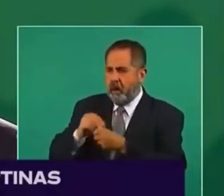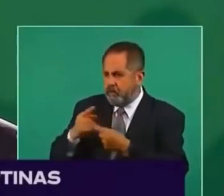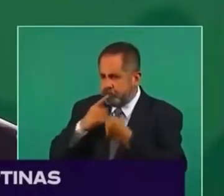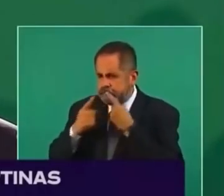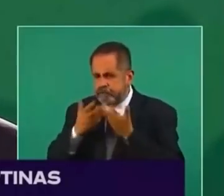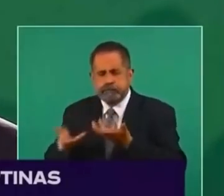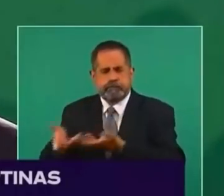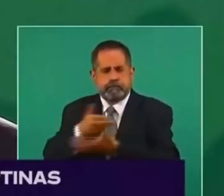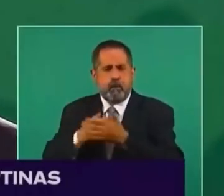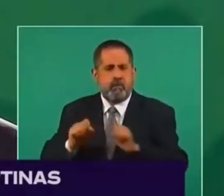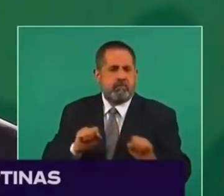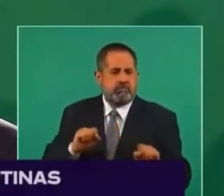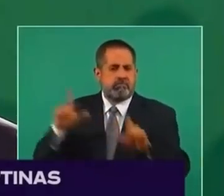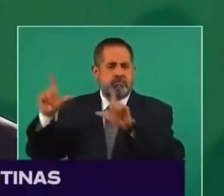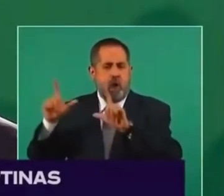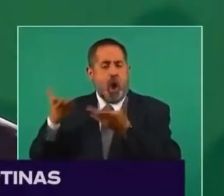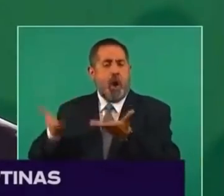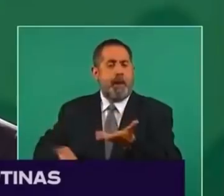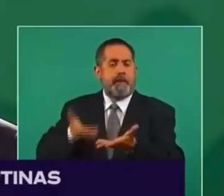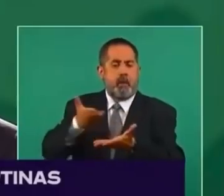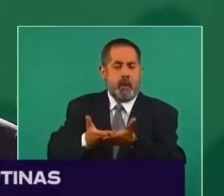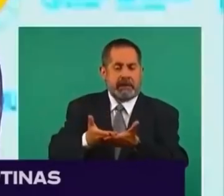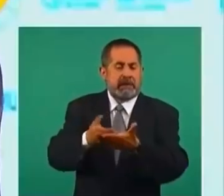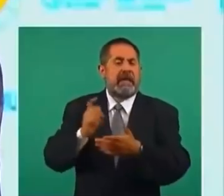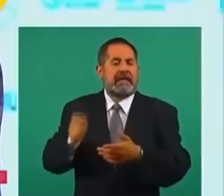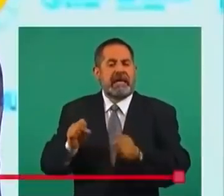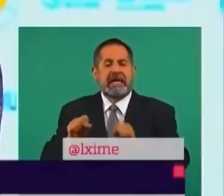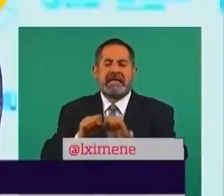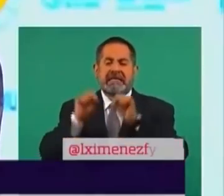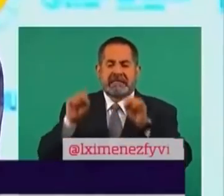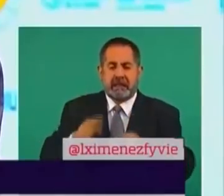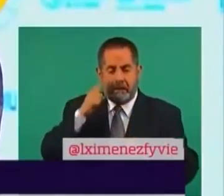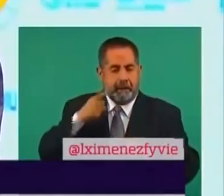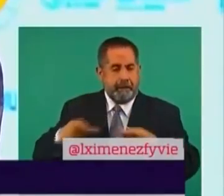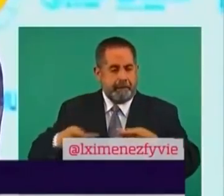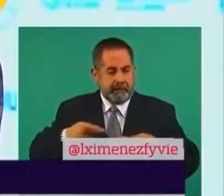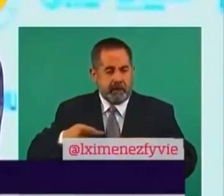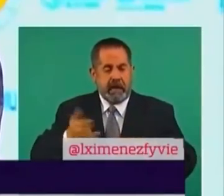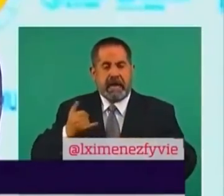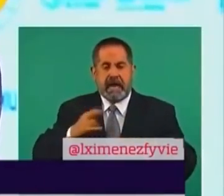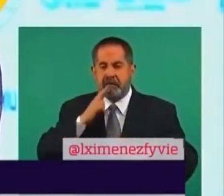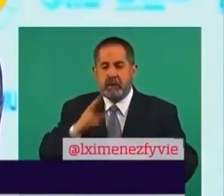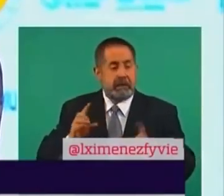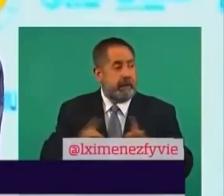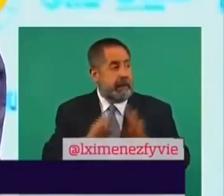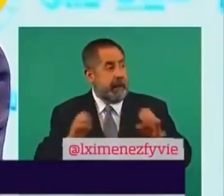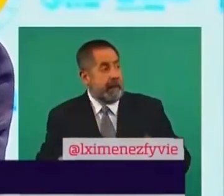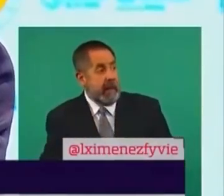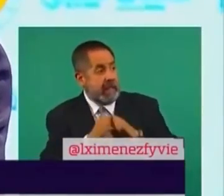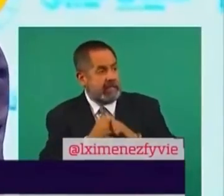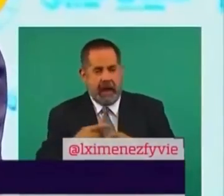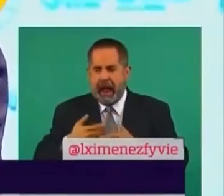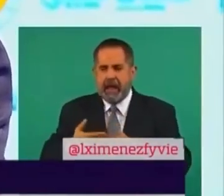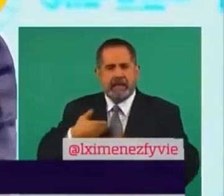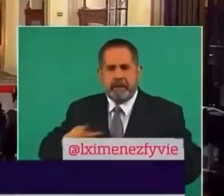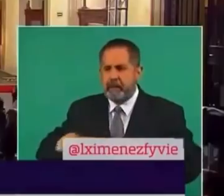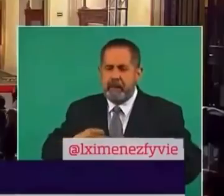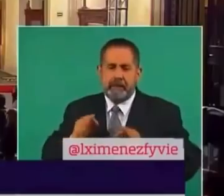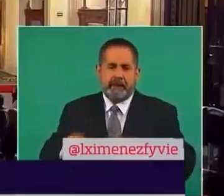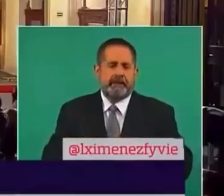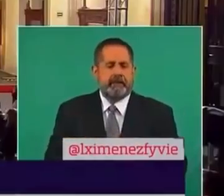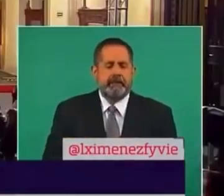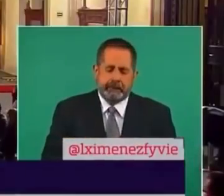aleluya, terminamos aquí, o sea, tomando selfies y todo esto. Es que de verdad hay que entender la dimensión